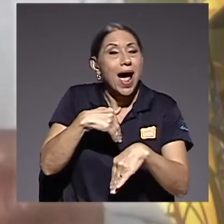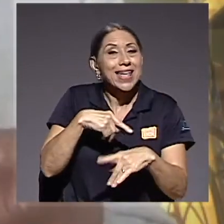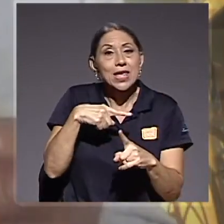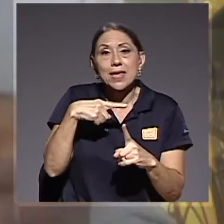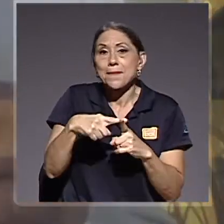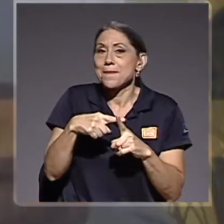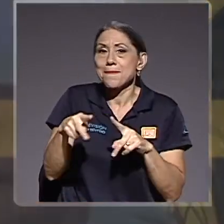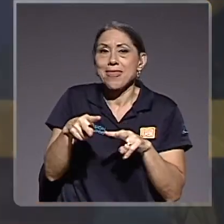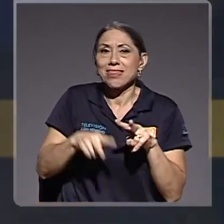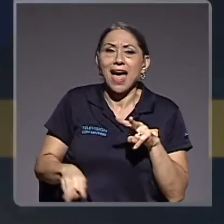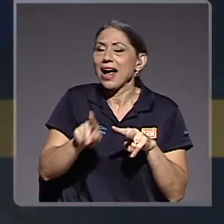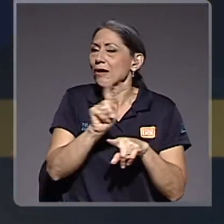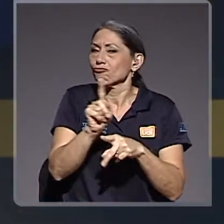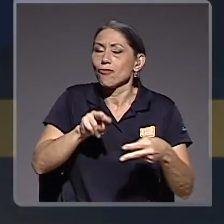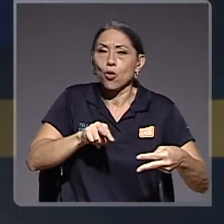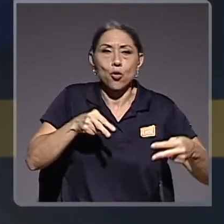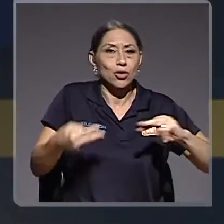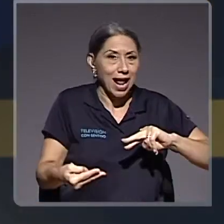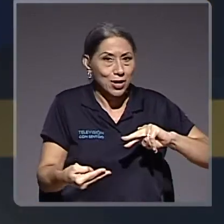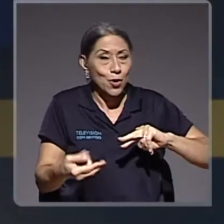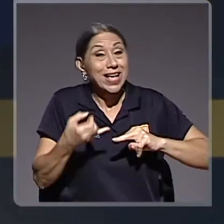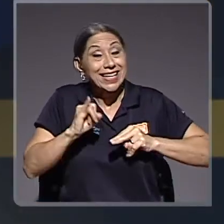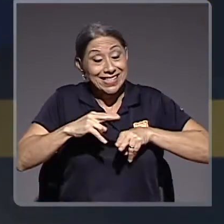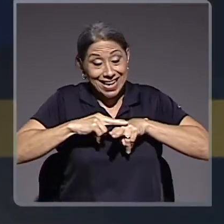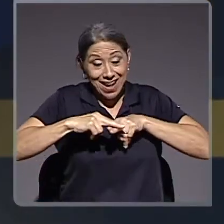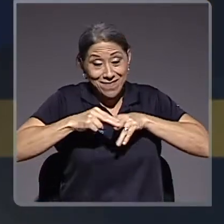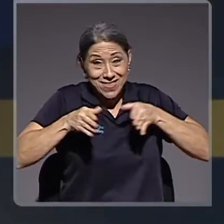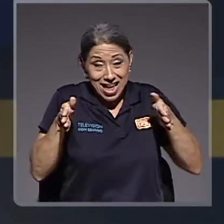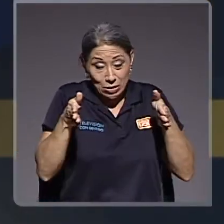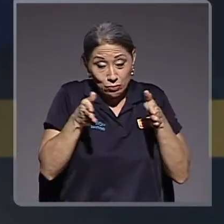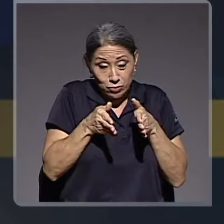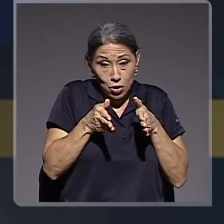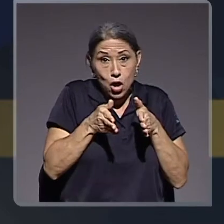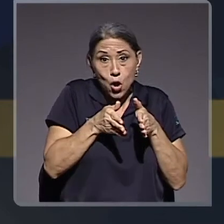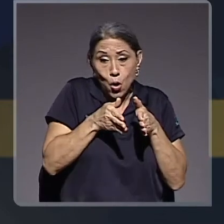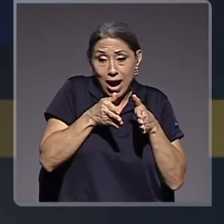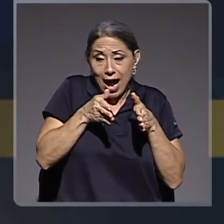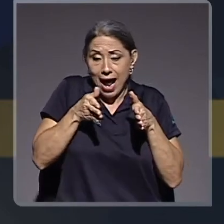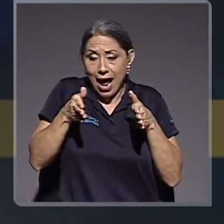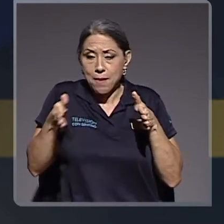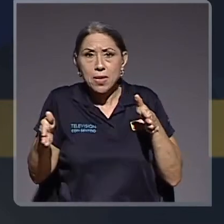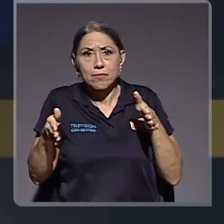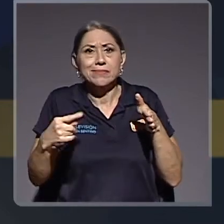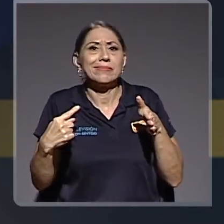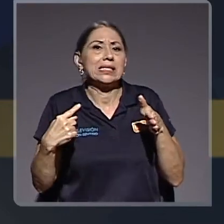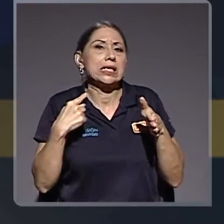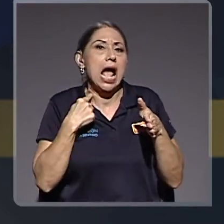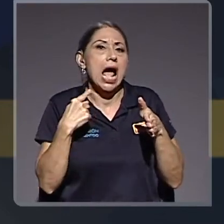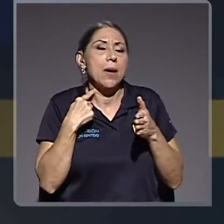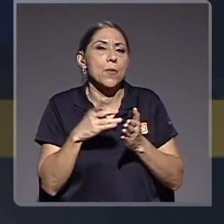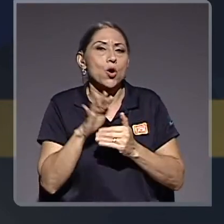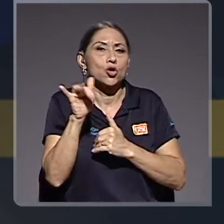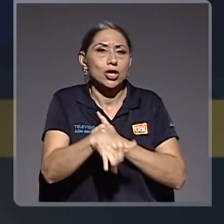contrario. El cambiar de ancho de vía encarece el proyecto. Encarece solo la cama de vía y